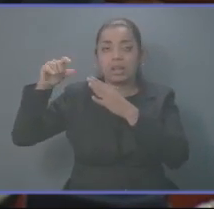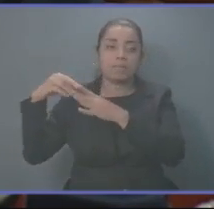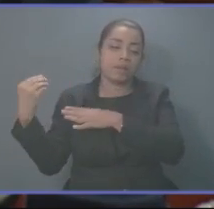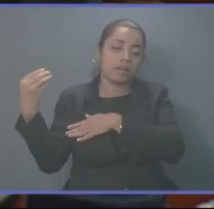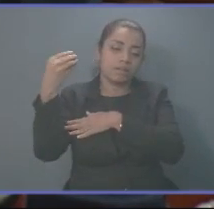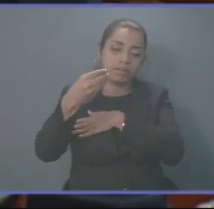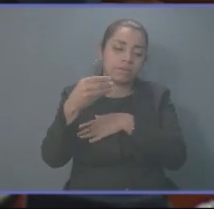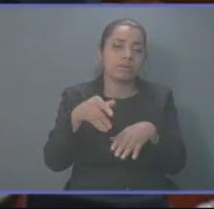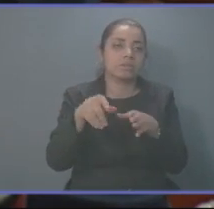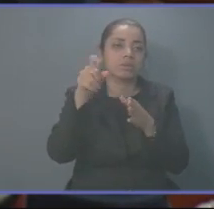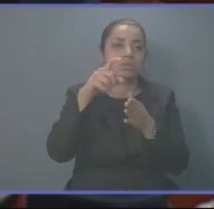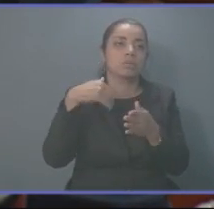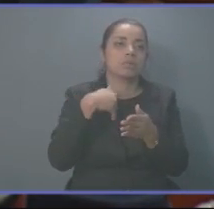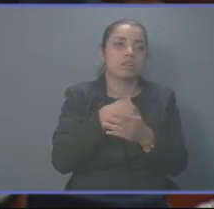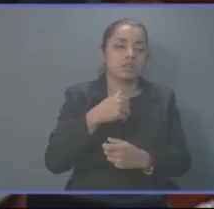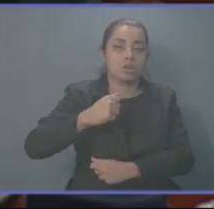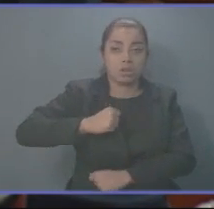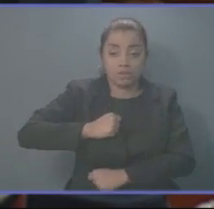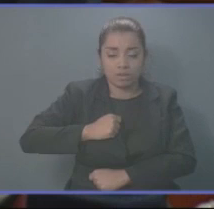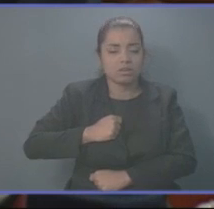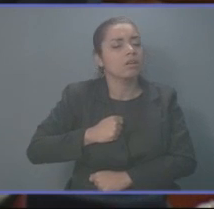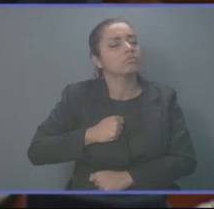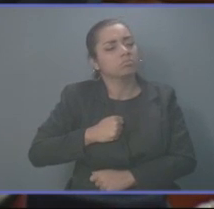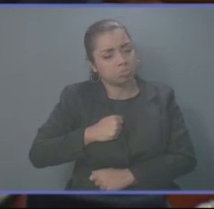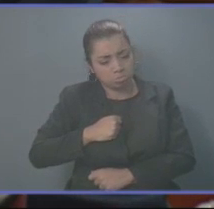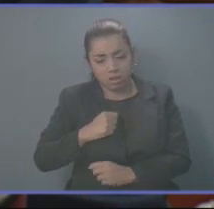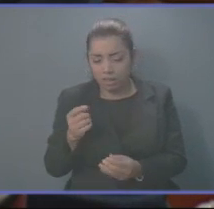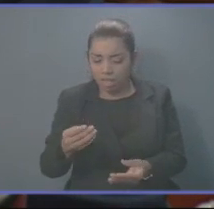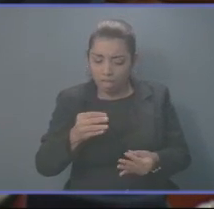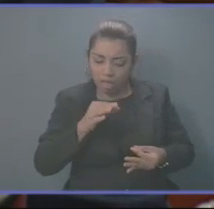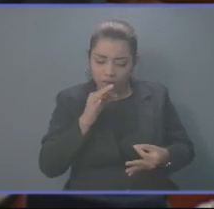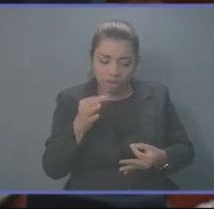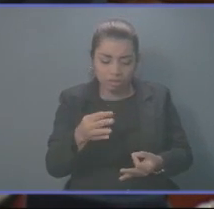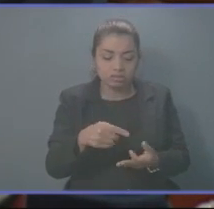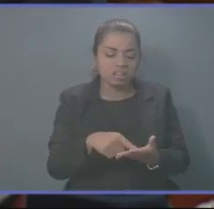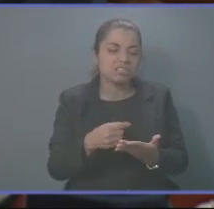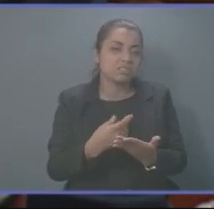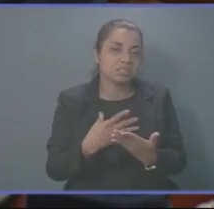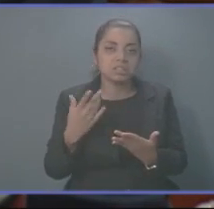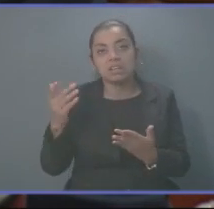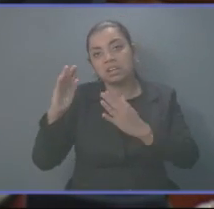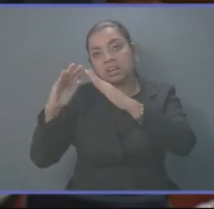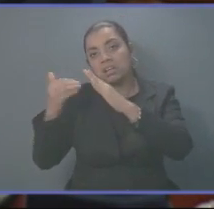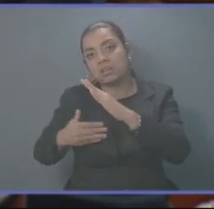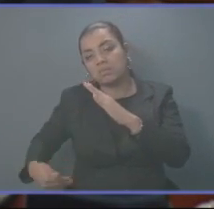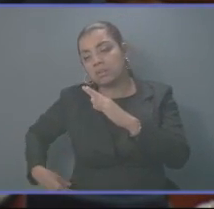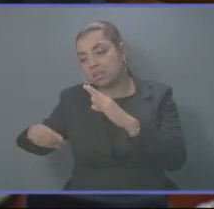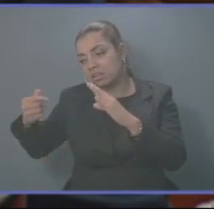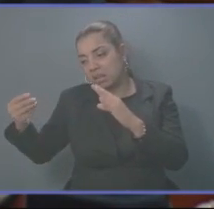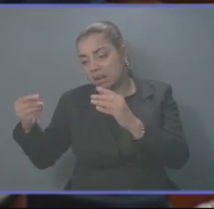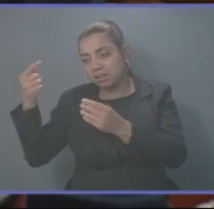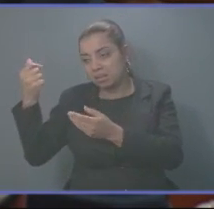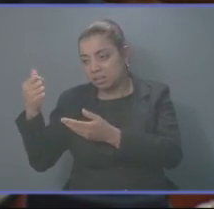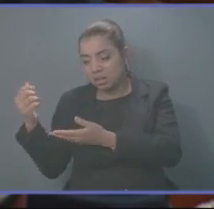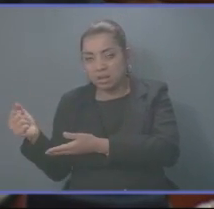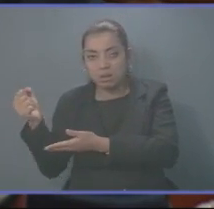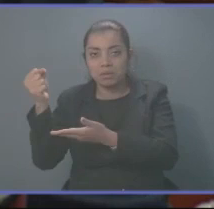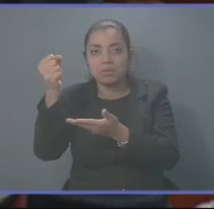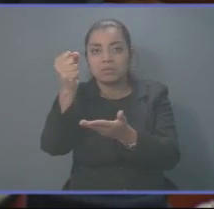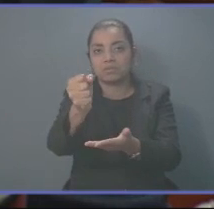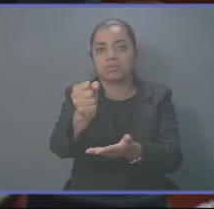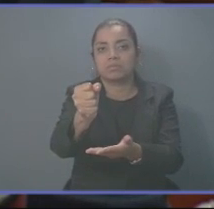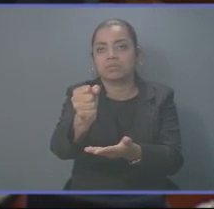Nacional. Se explica en la iniciativa que tiene por objeto transferir recursos entre entidades públicas por la cantidad de